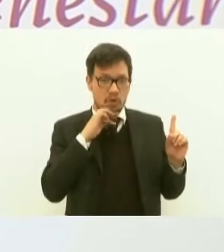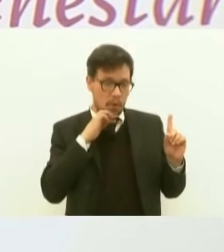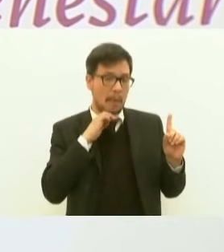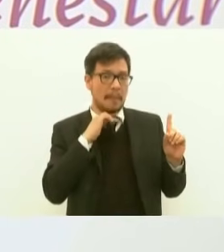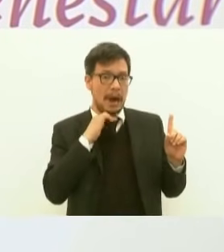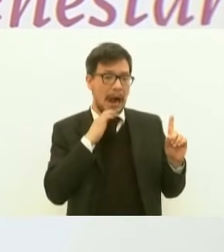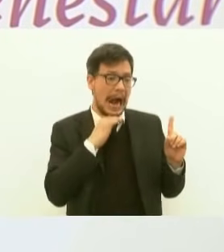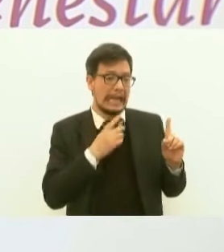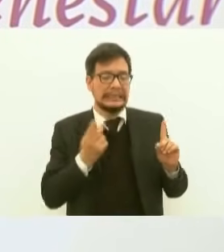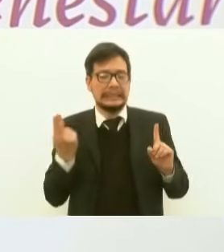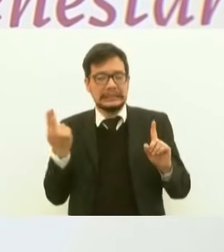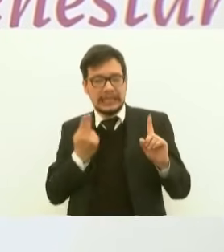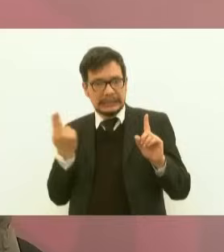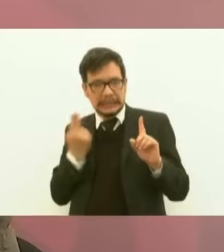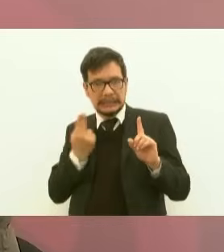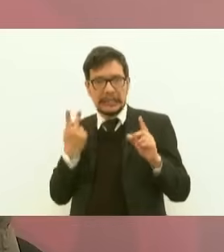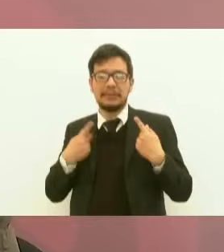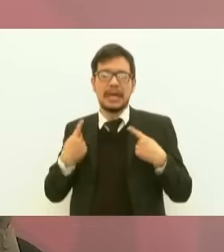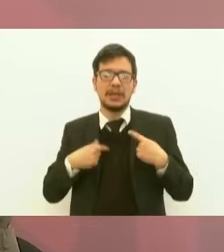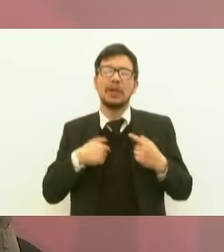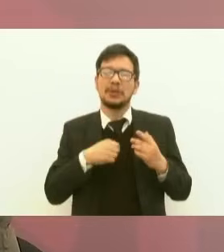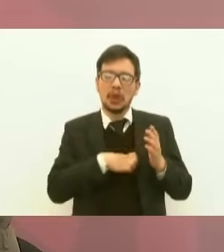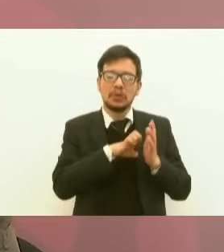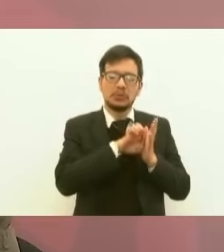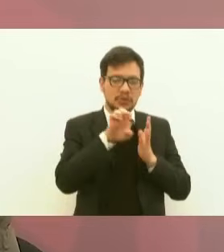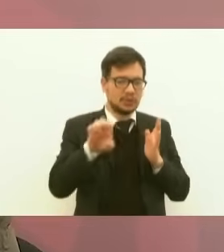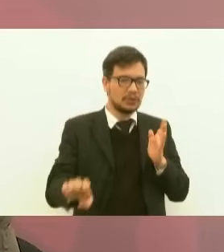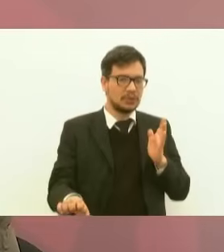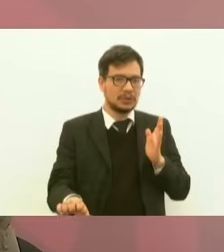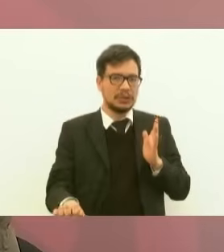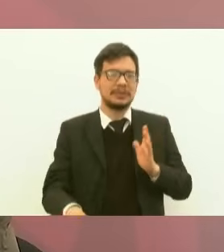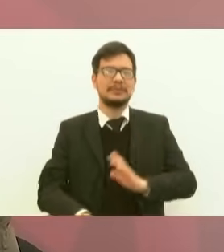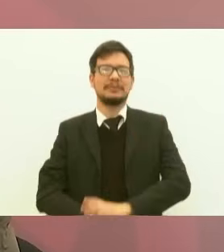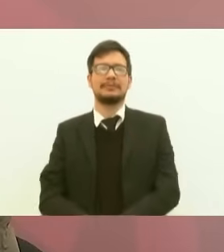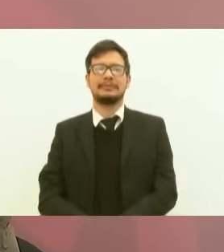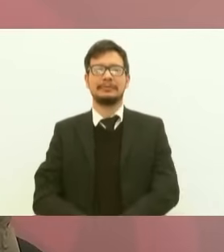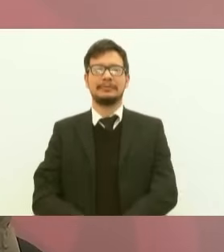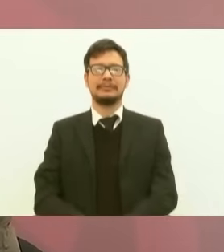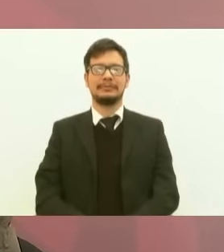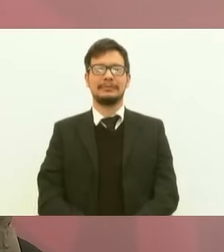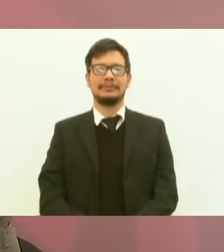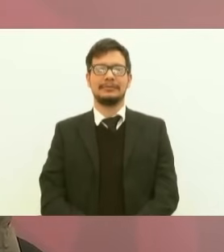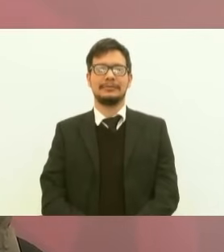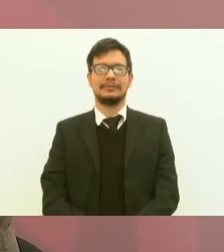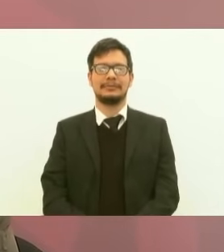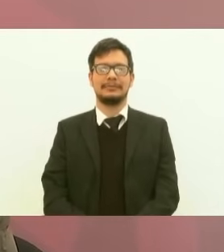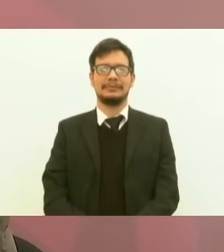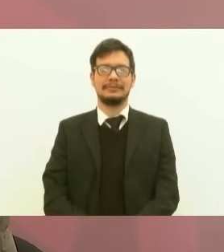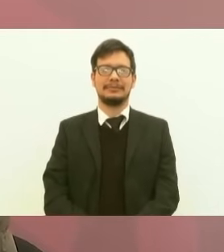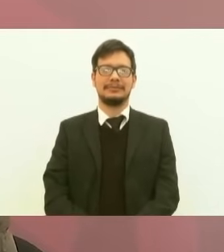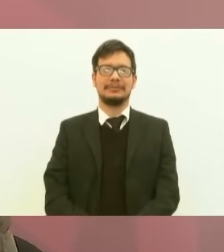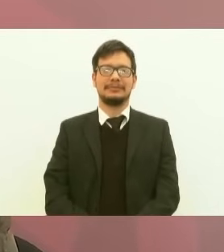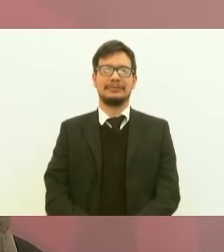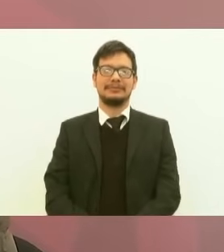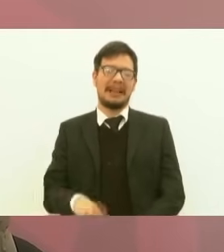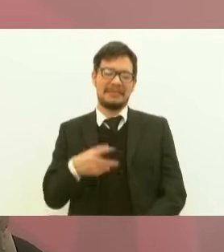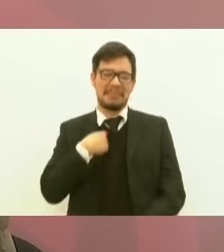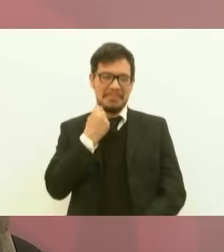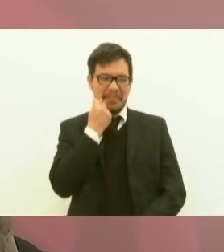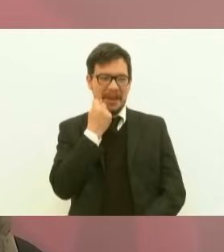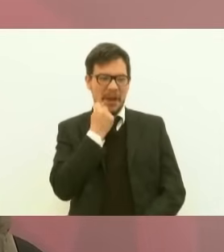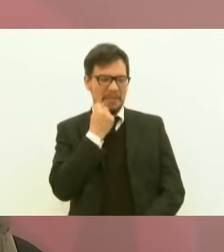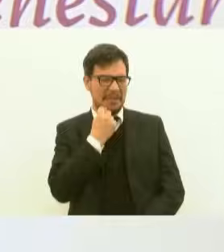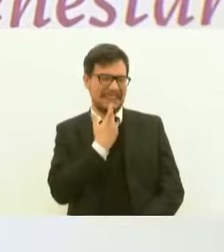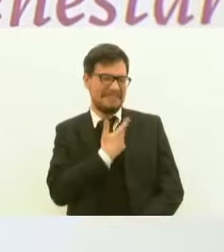de la gente. Les voy a poner un ejemplo. No me importa, ya les dije. No me importa que no les